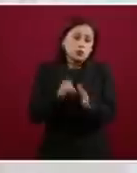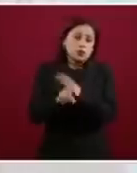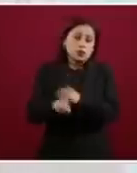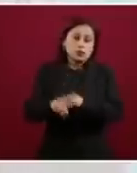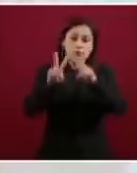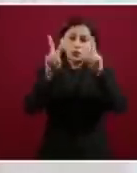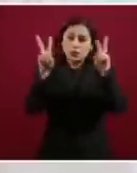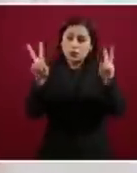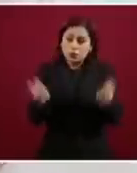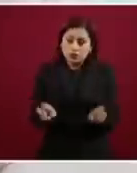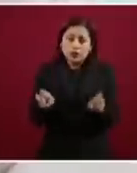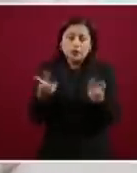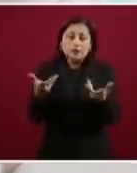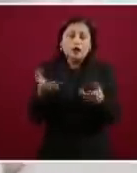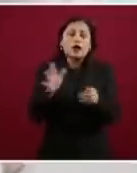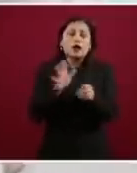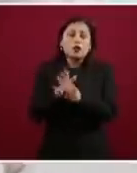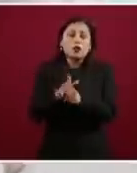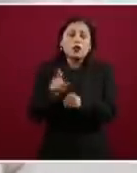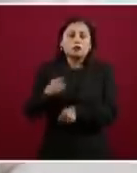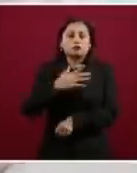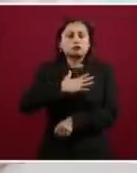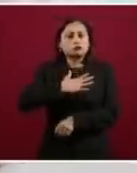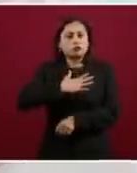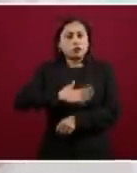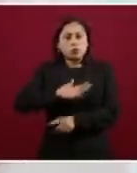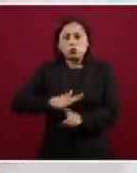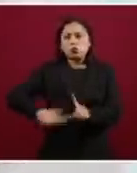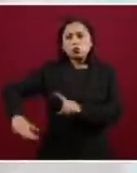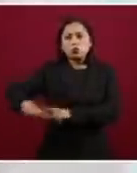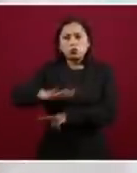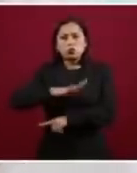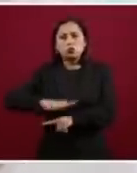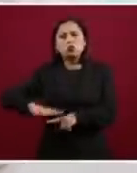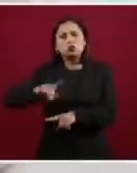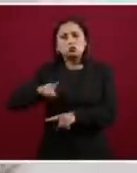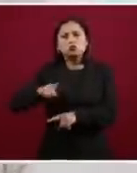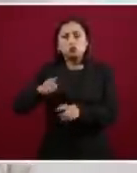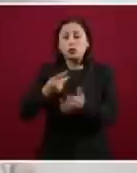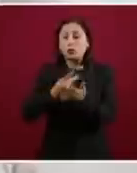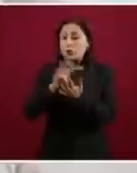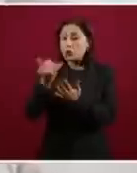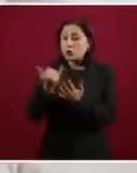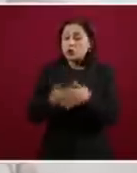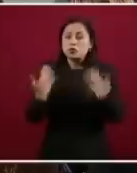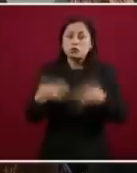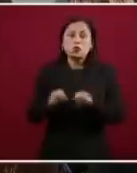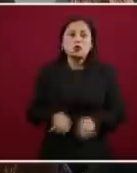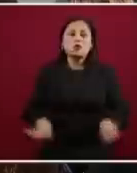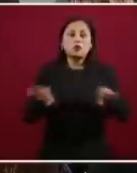los beneficios justos y equitativos que puedan derivar de un proyecto tan importante